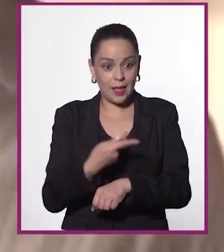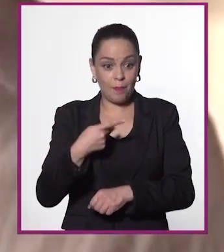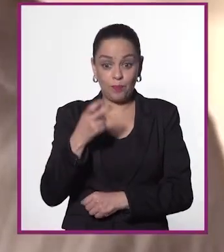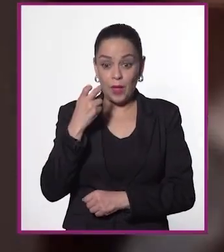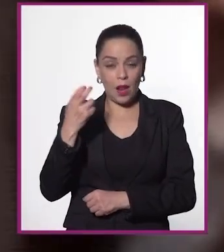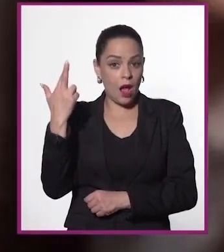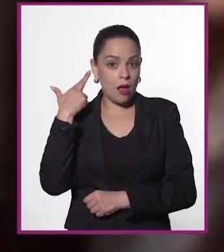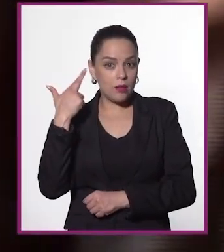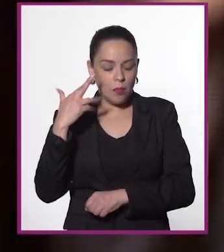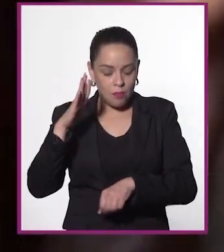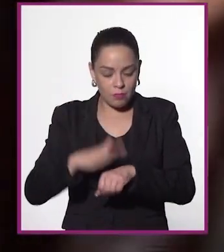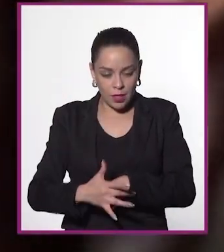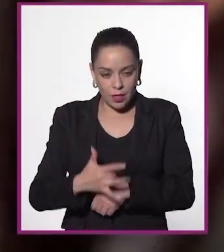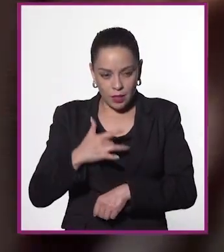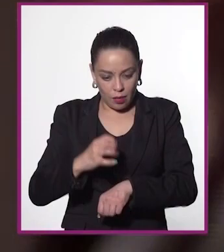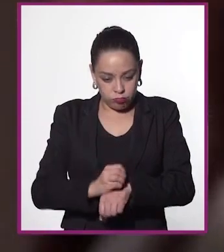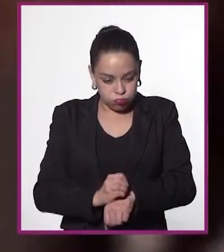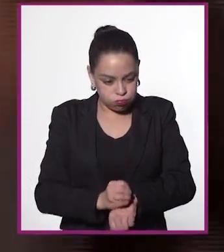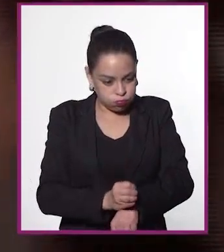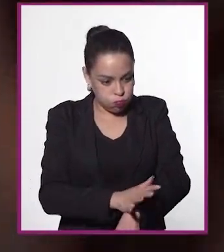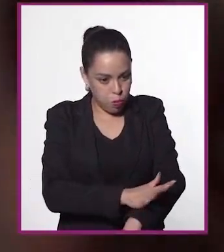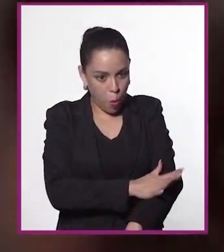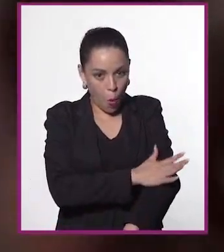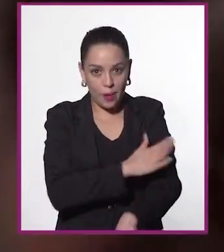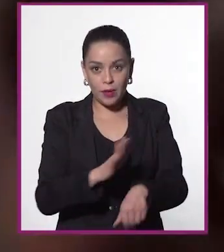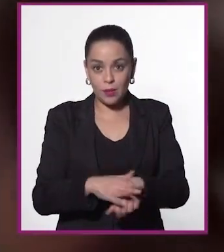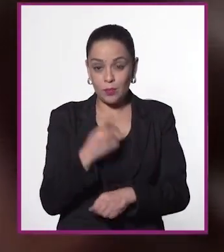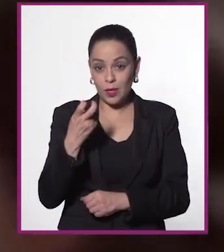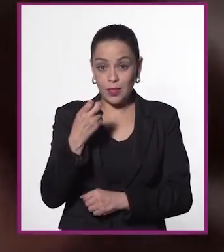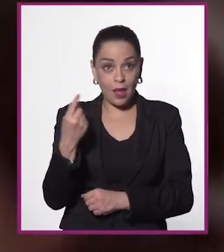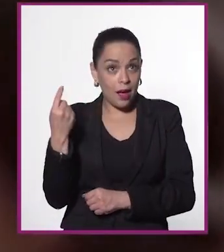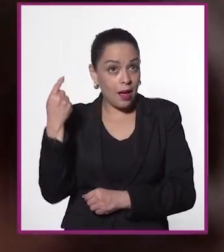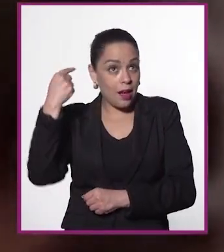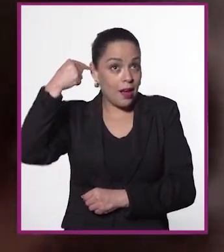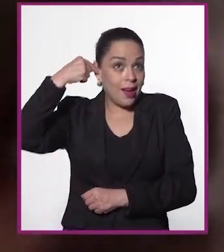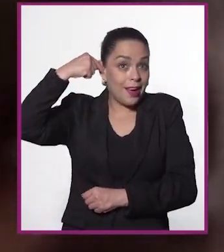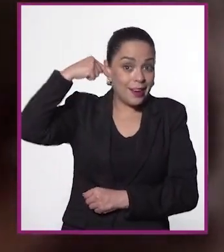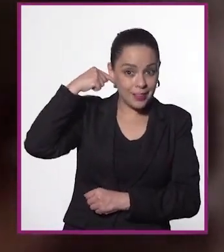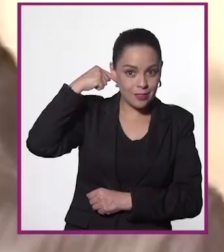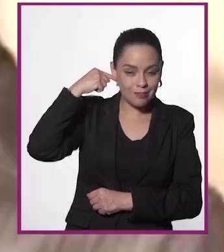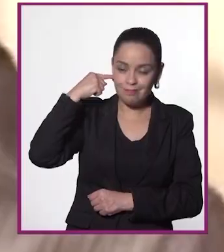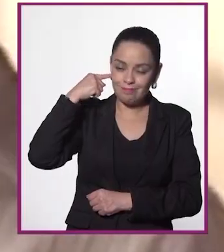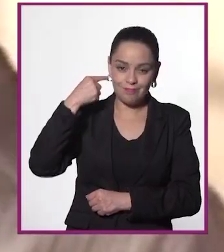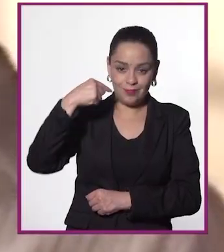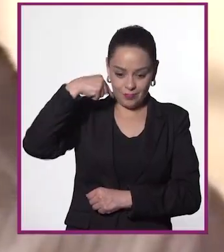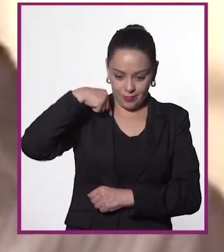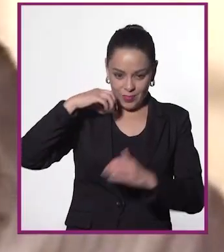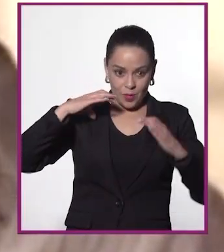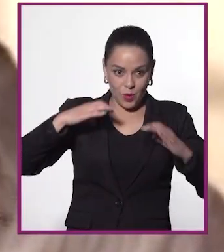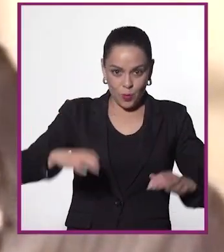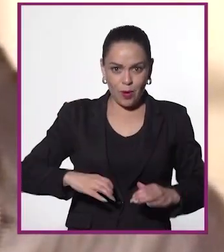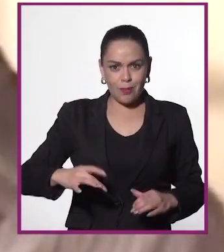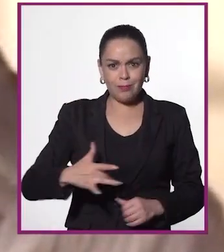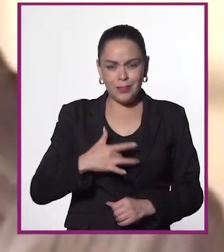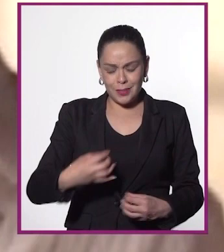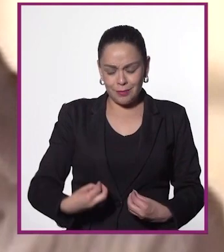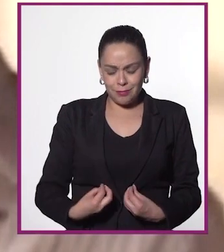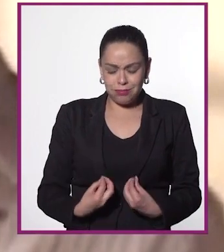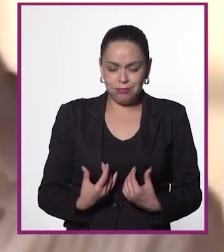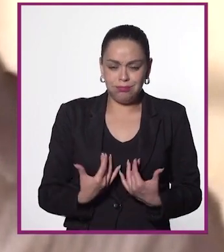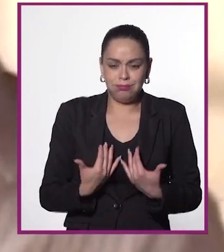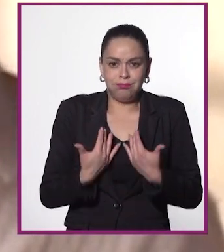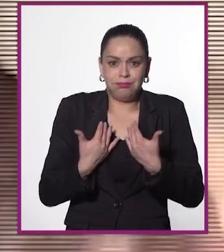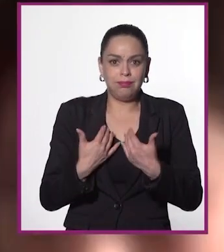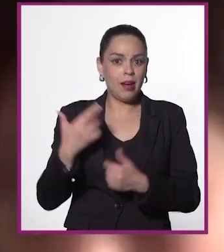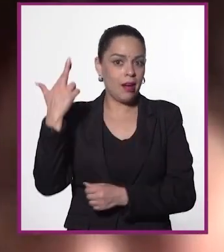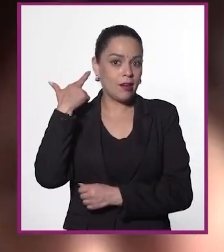nos emociona, porque el sonido no solamente entra en el oído, sino que lo sentimos con todo el cuerpo. Bueno, aquí escuchamos el sonido de la música,